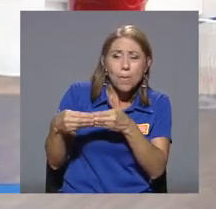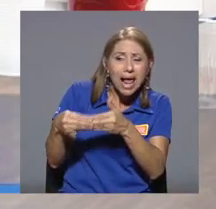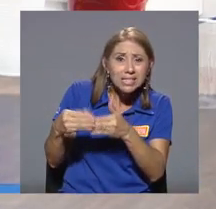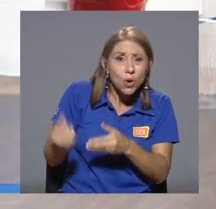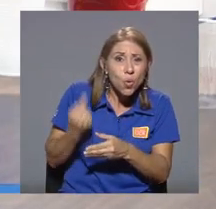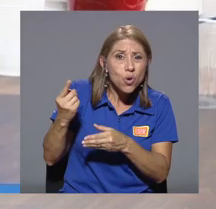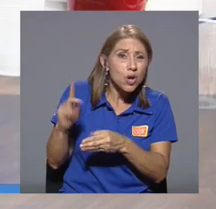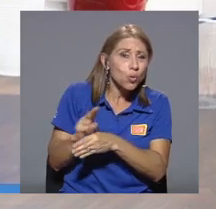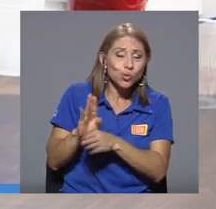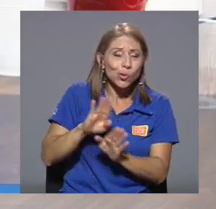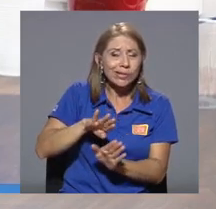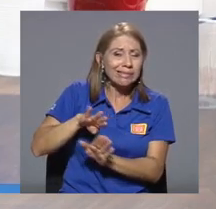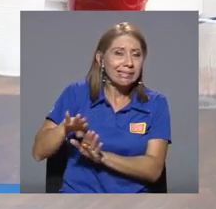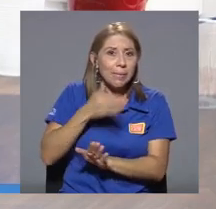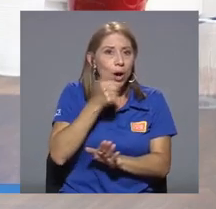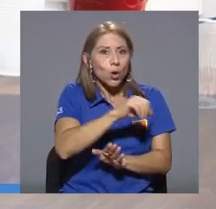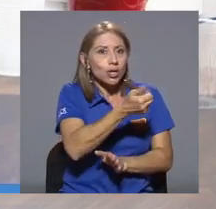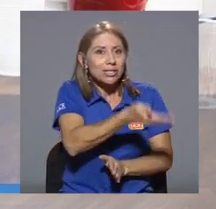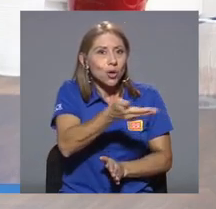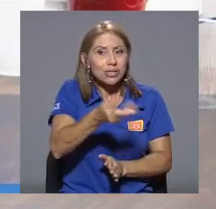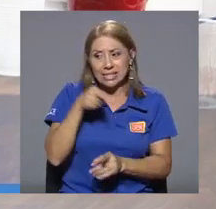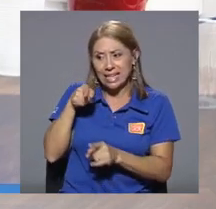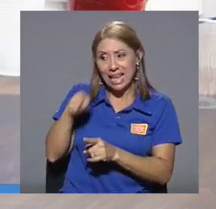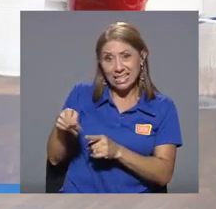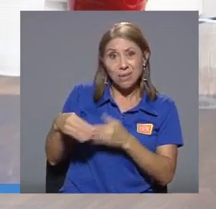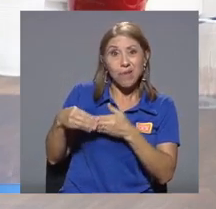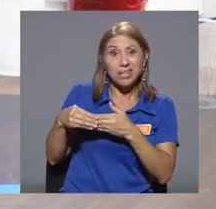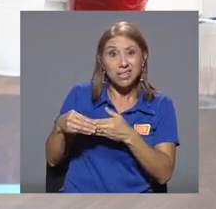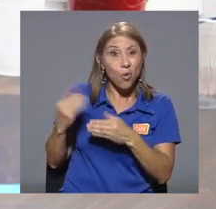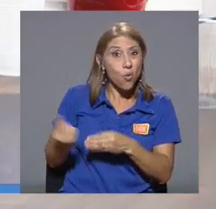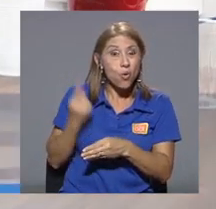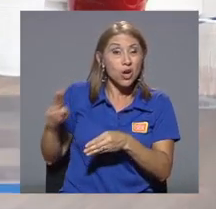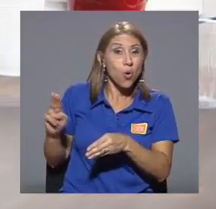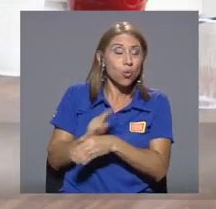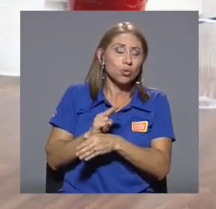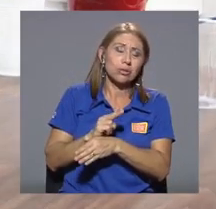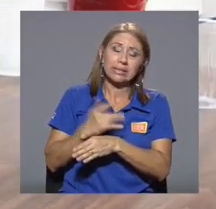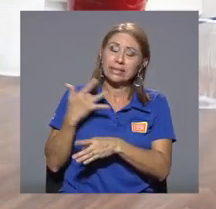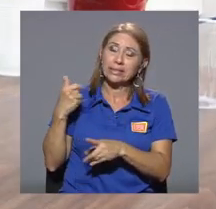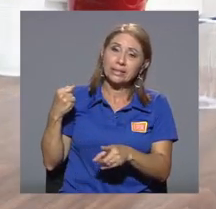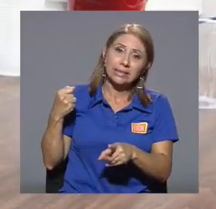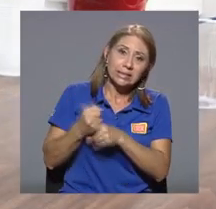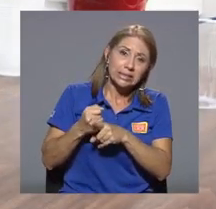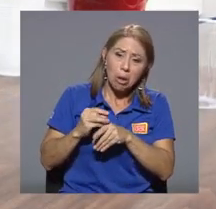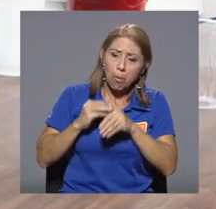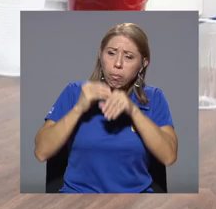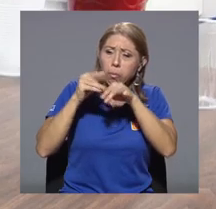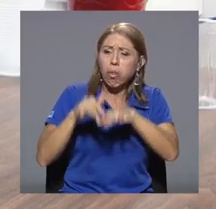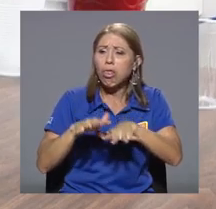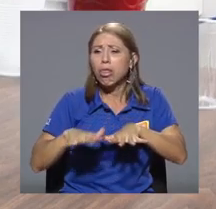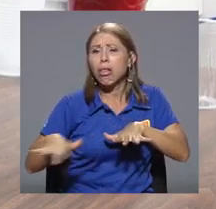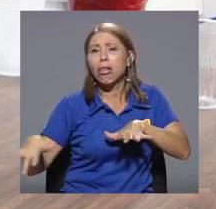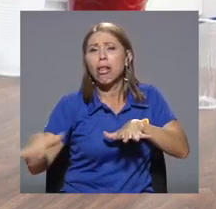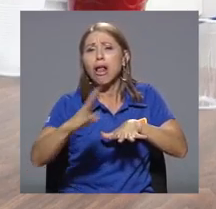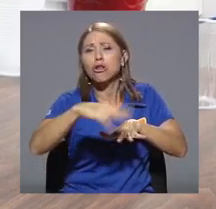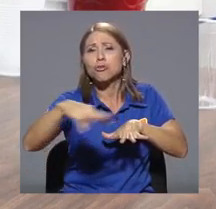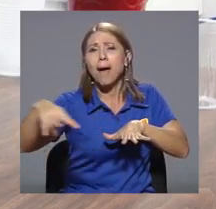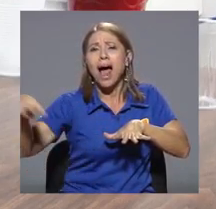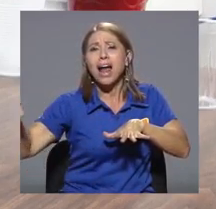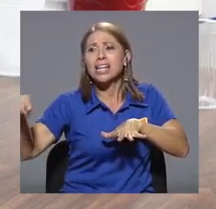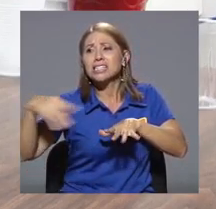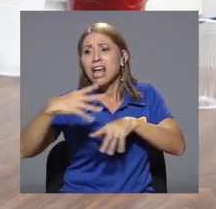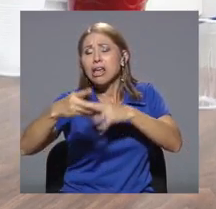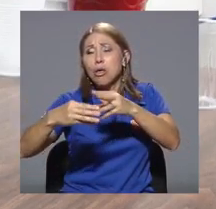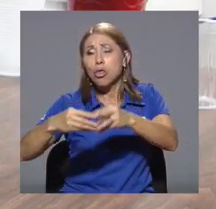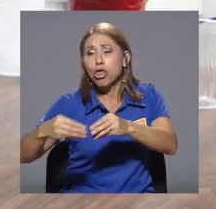uso. El plástico de un único uso ha tenido un impacto increíble, ¿verdad?, ha llegado a los mares, por los mares hay microplásticos y microplásticos hasta el cuerpo